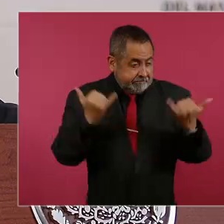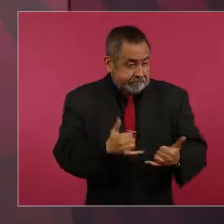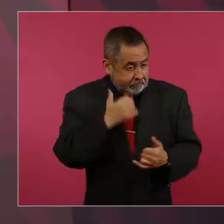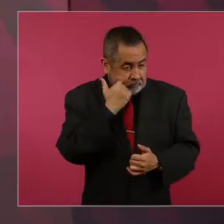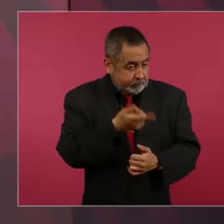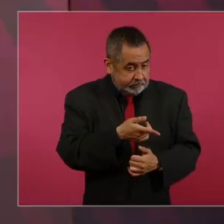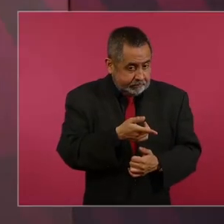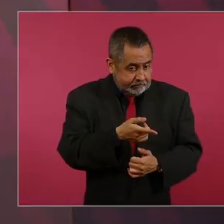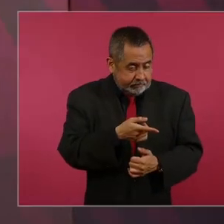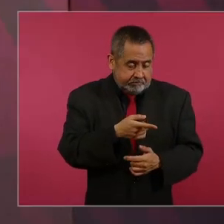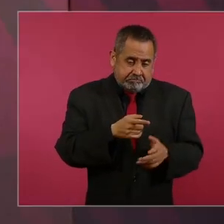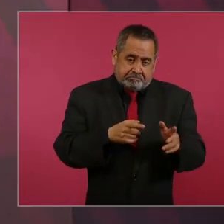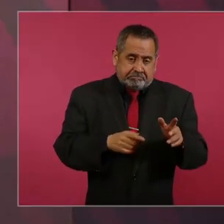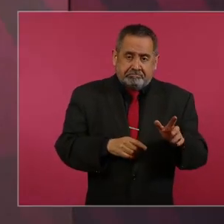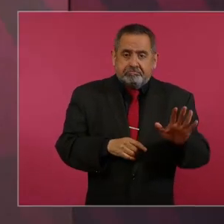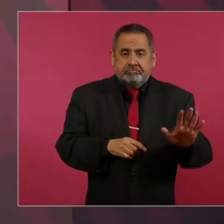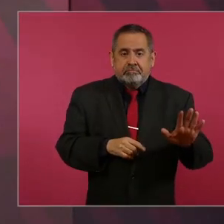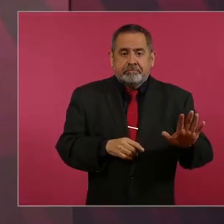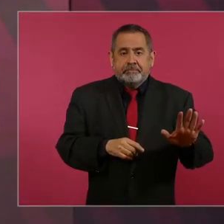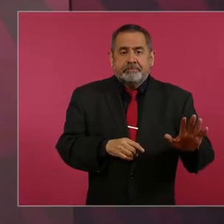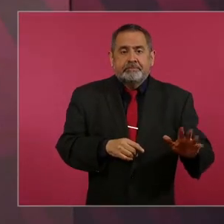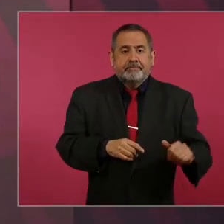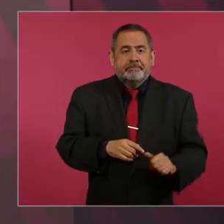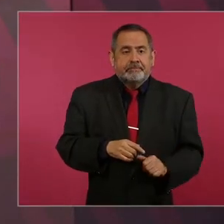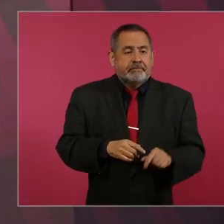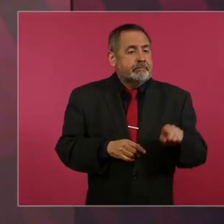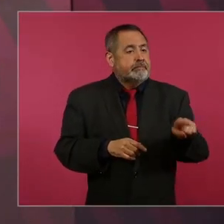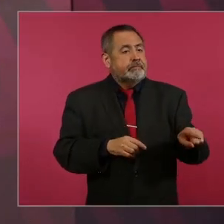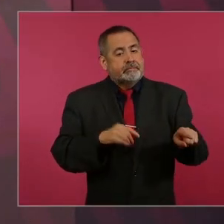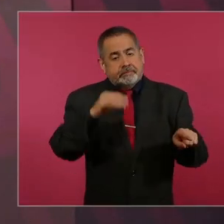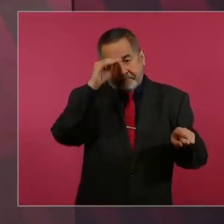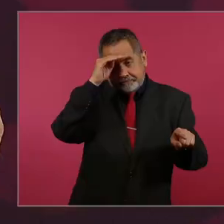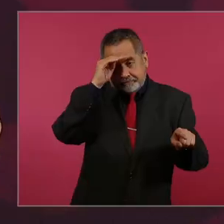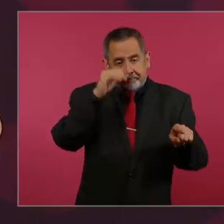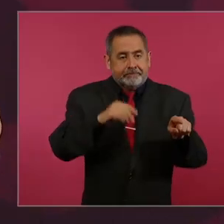porque se piensa que